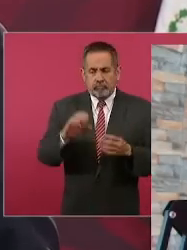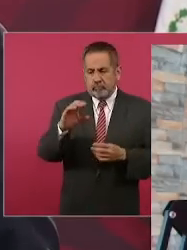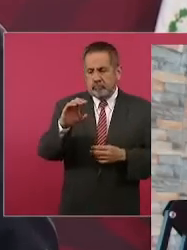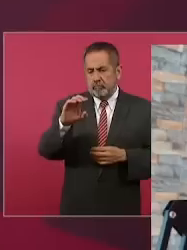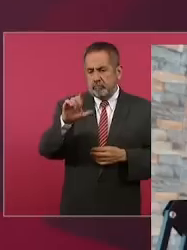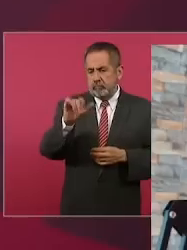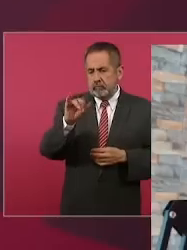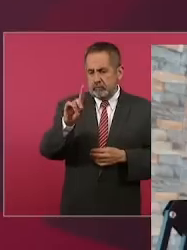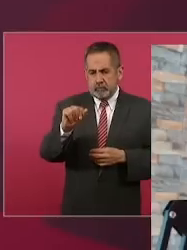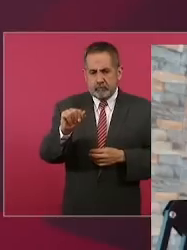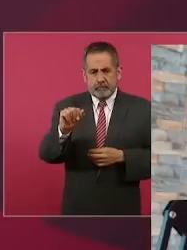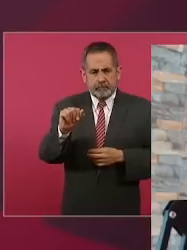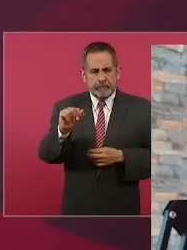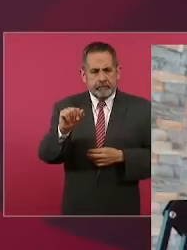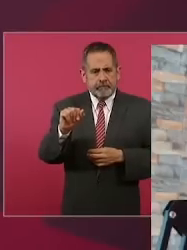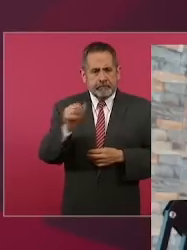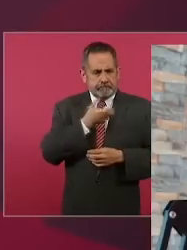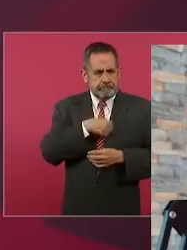Claudia